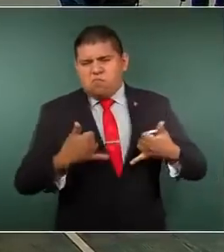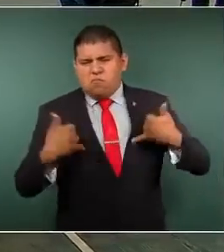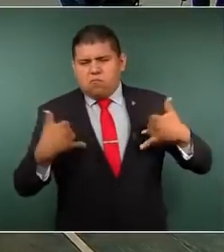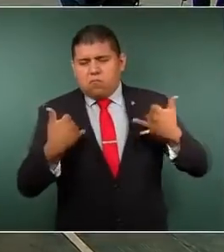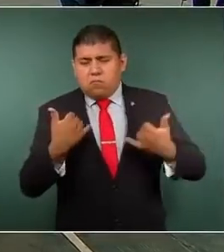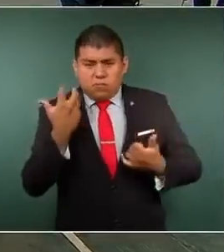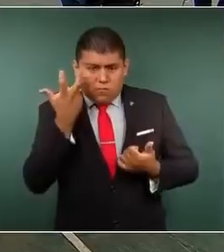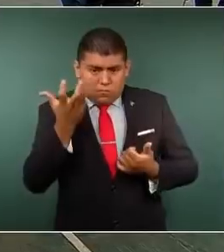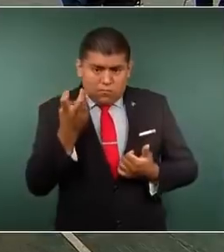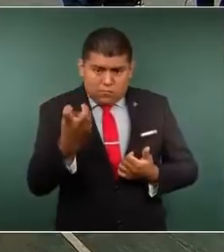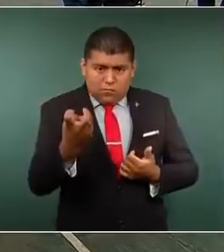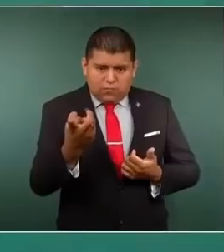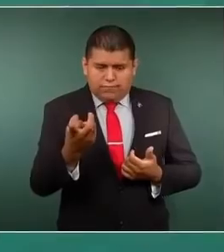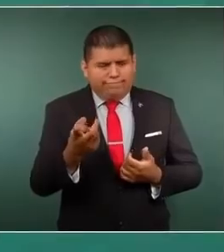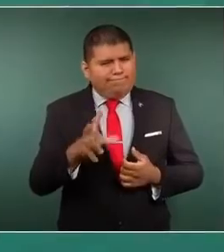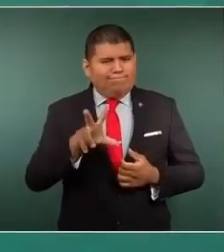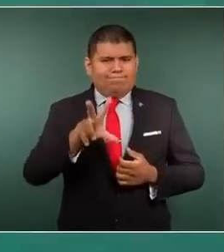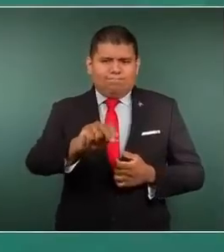jóvenes no